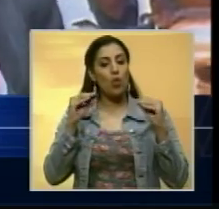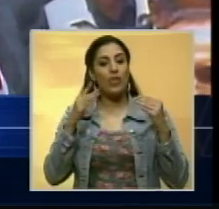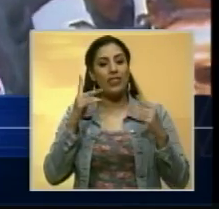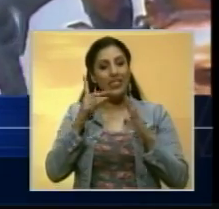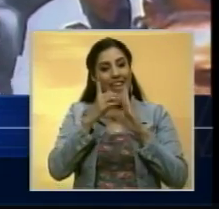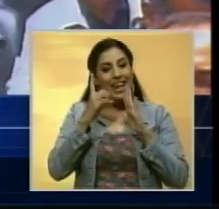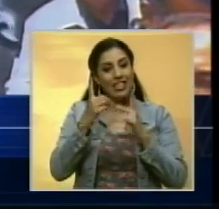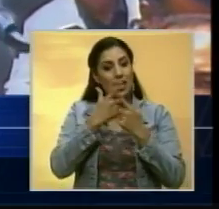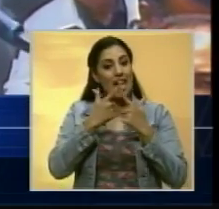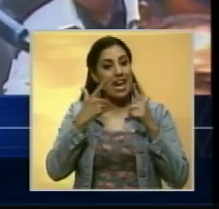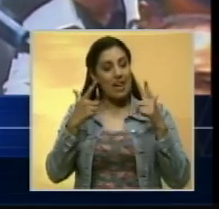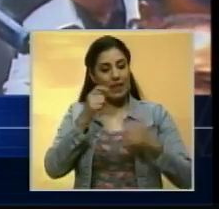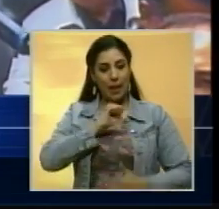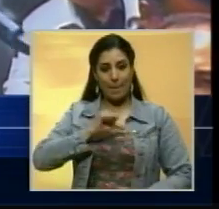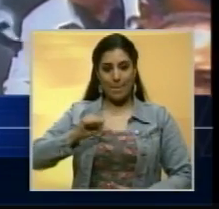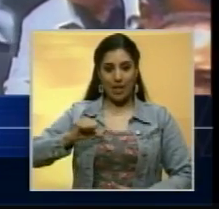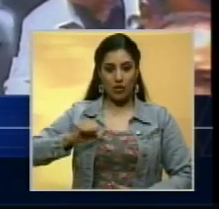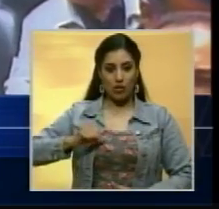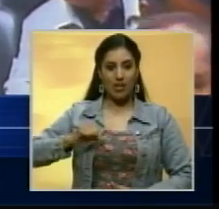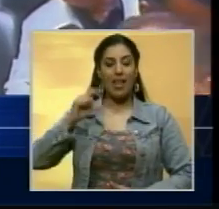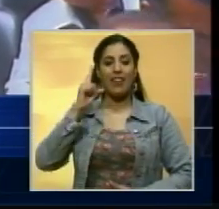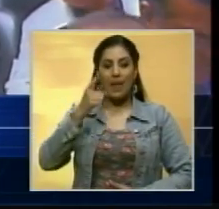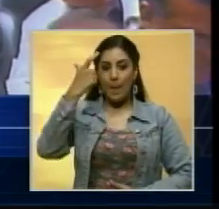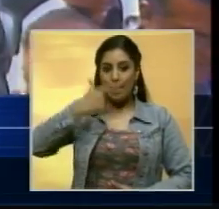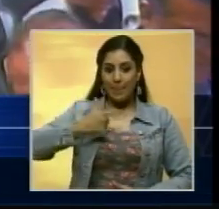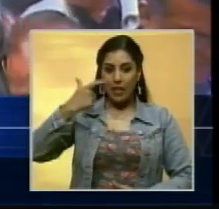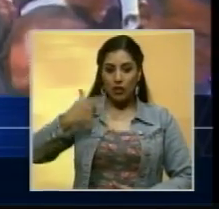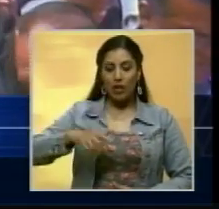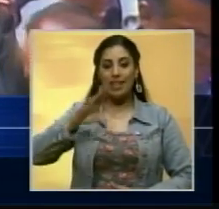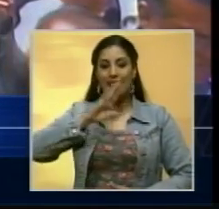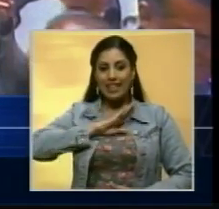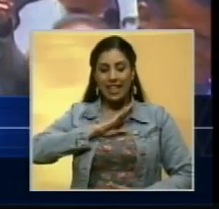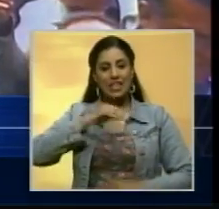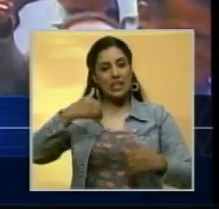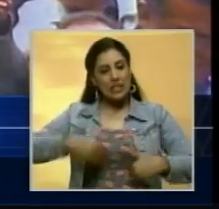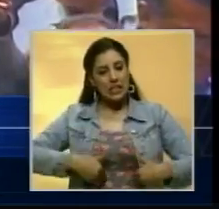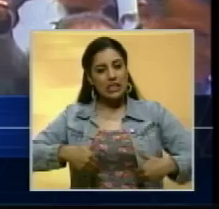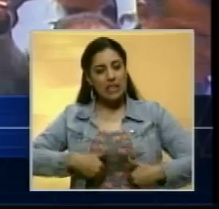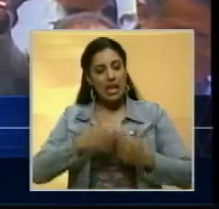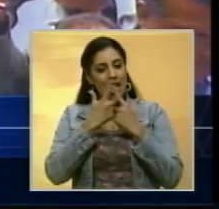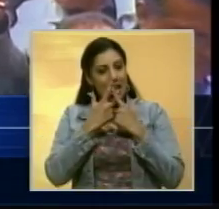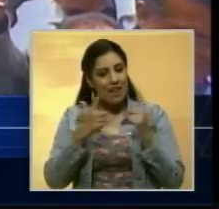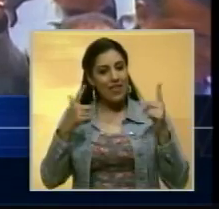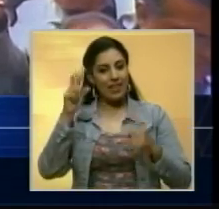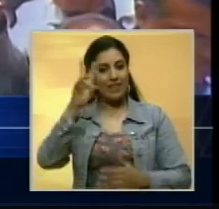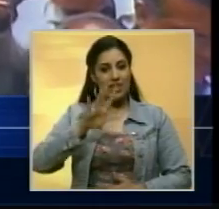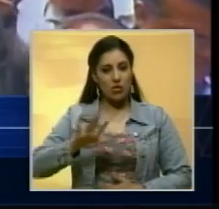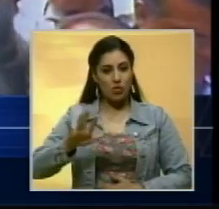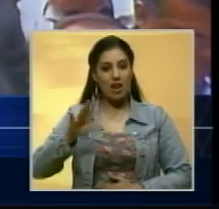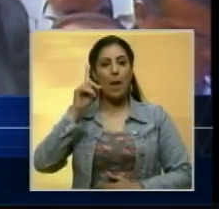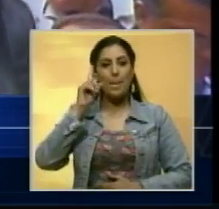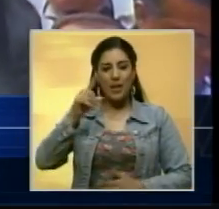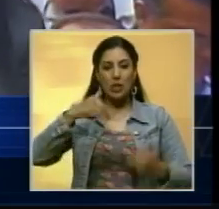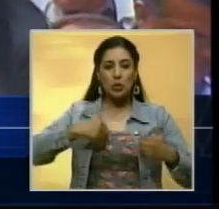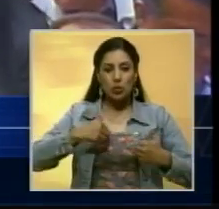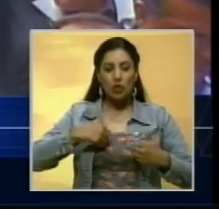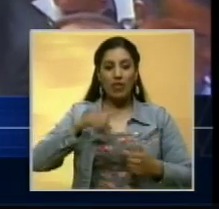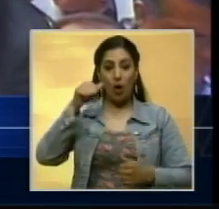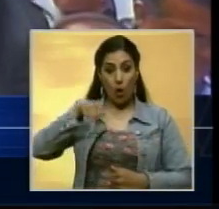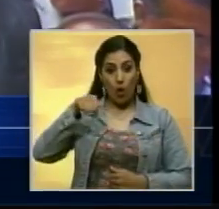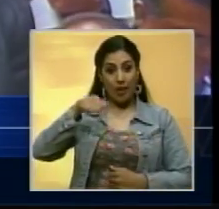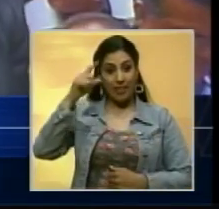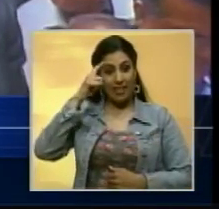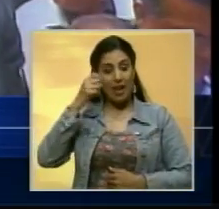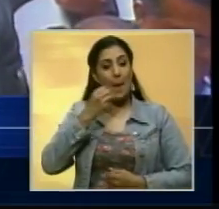del derecho a la libertad personal, de esos ciudadanos que están haciendo un sacrificio por la libertad de Venezuela, pero ese sacrificio que hacen